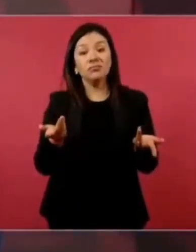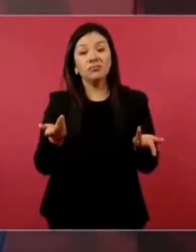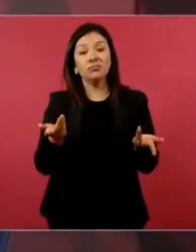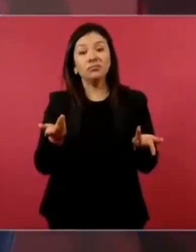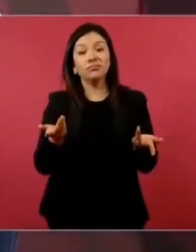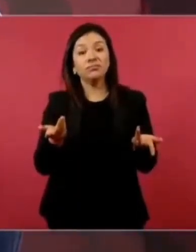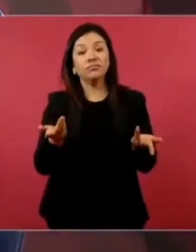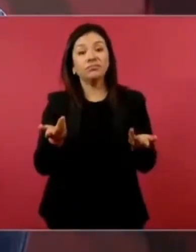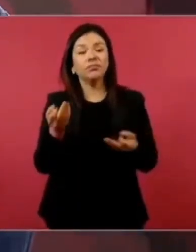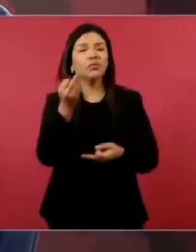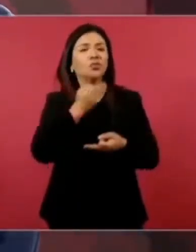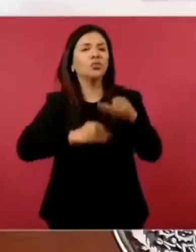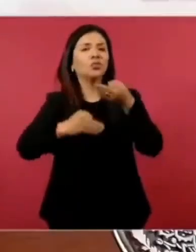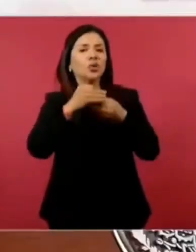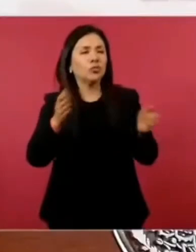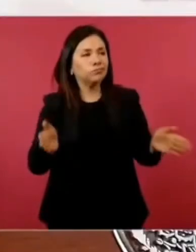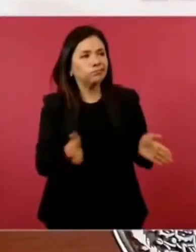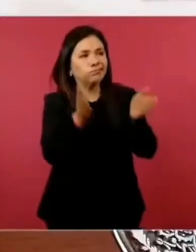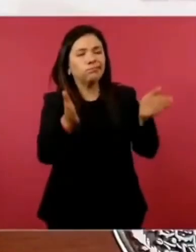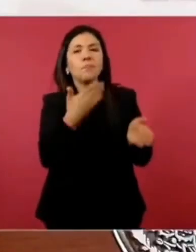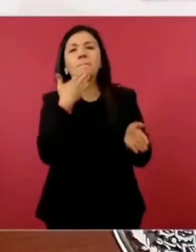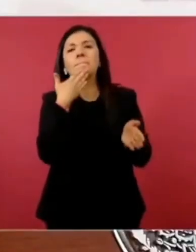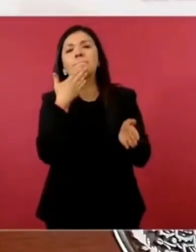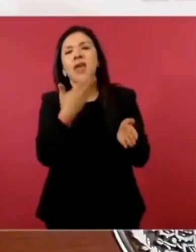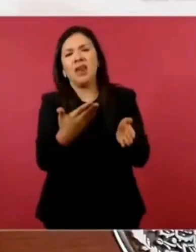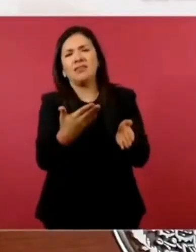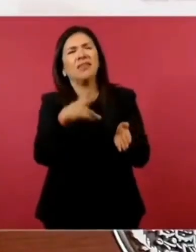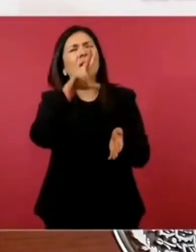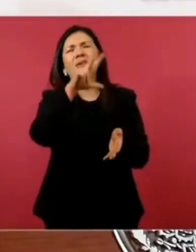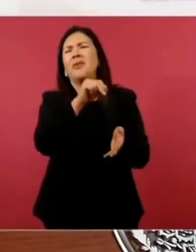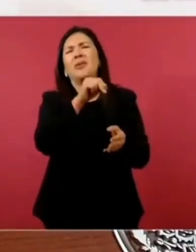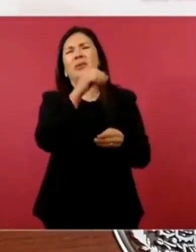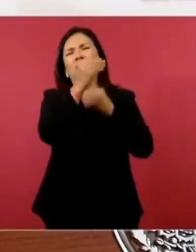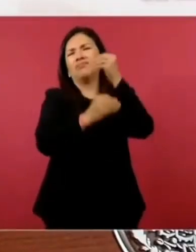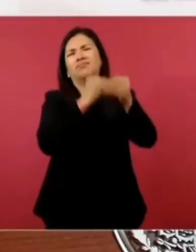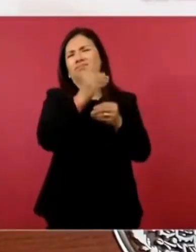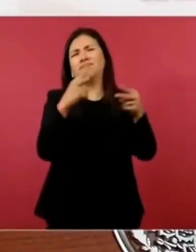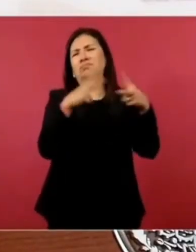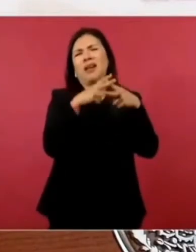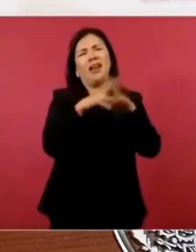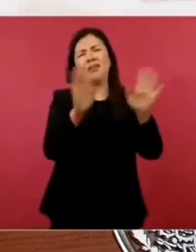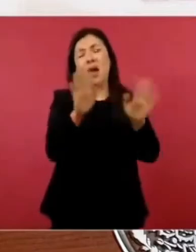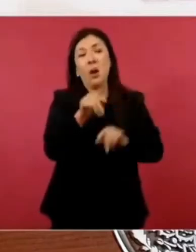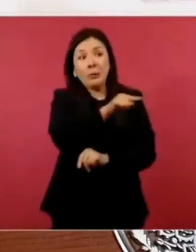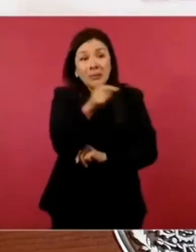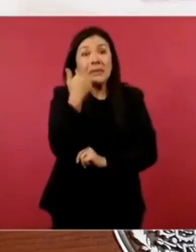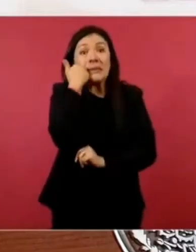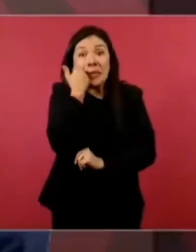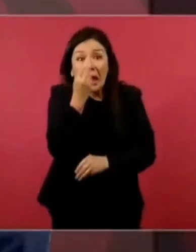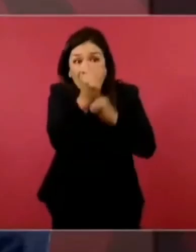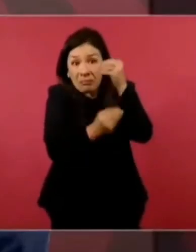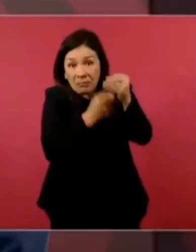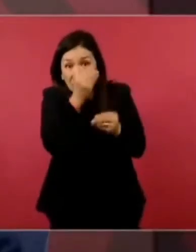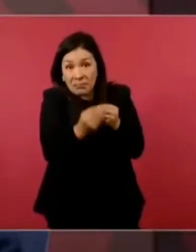lo mejor y que no se peleen. Y si se quieren pelear,